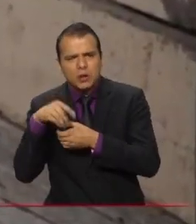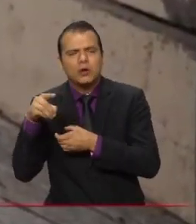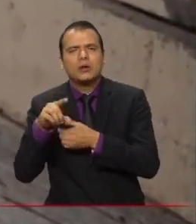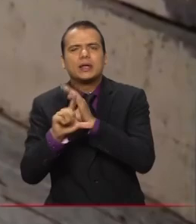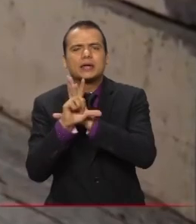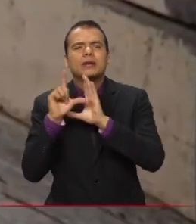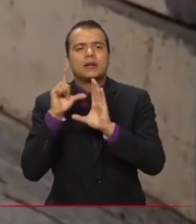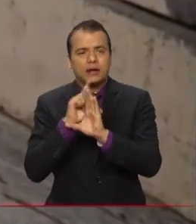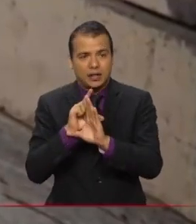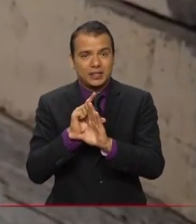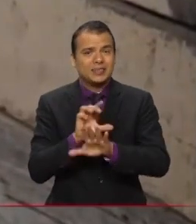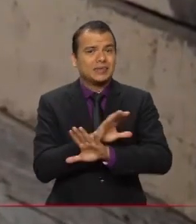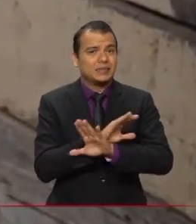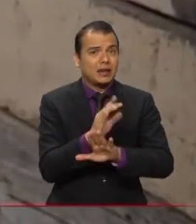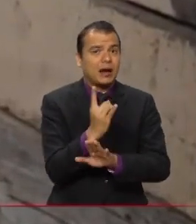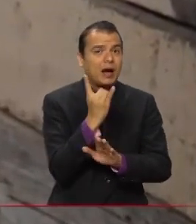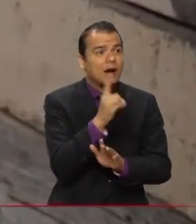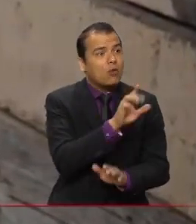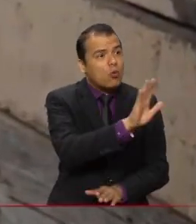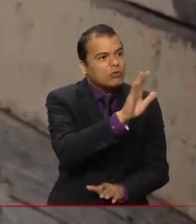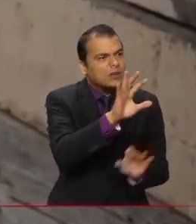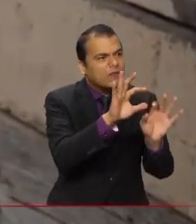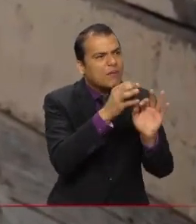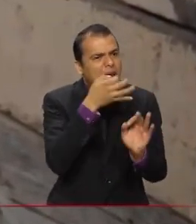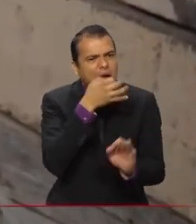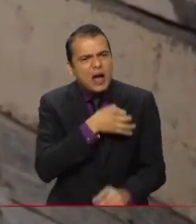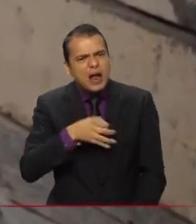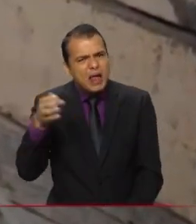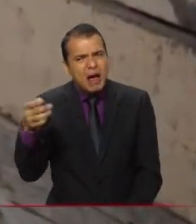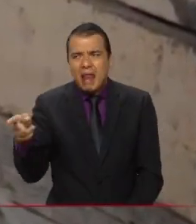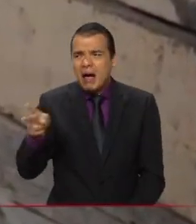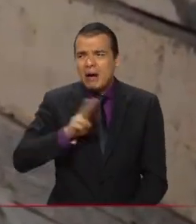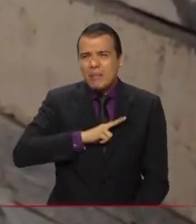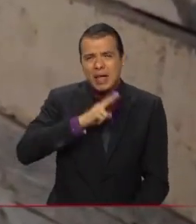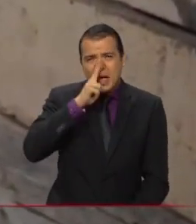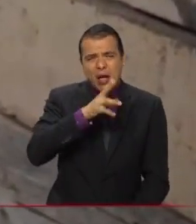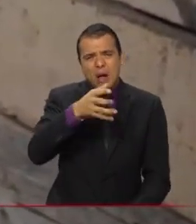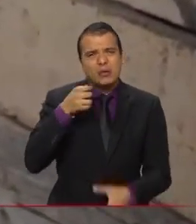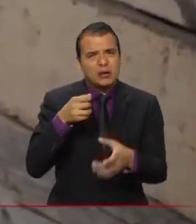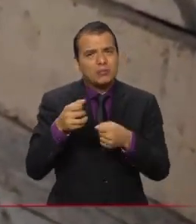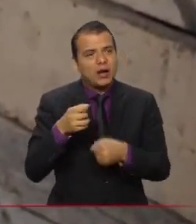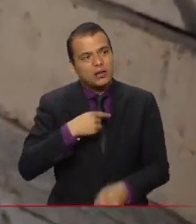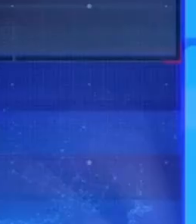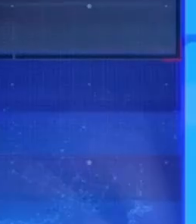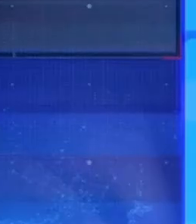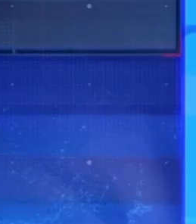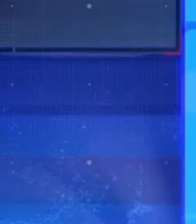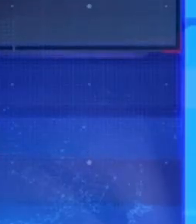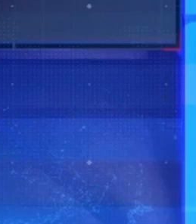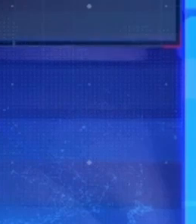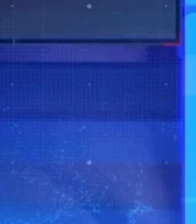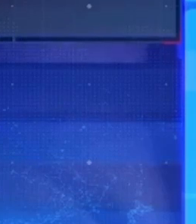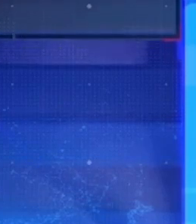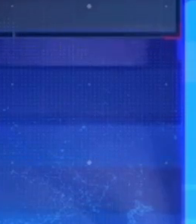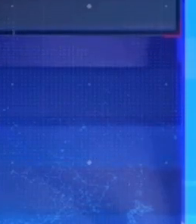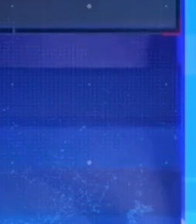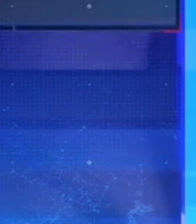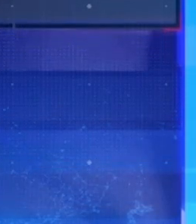enfrentan amenazas y hacen las denuncias, lo cual los pone en riesgo de desplazamiento como mecanismo de autoprotección.